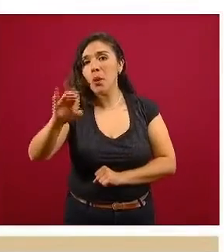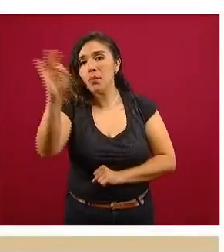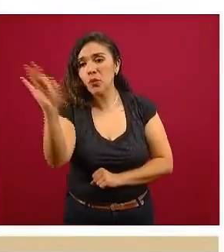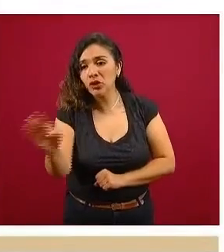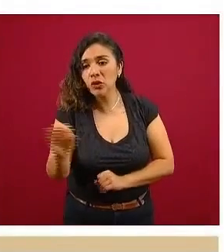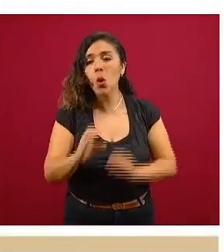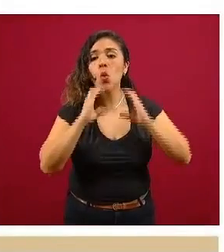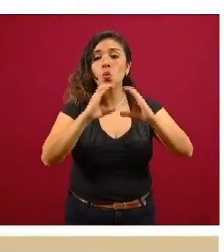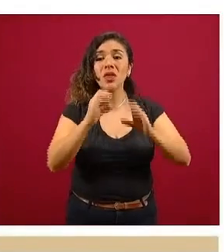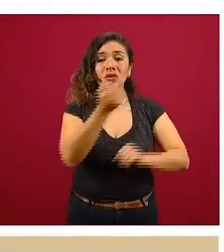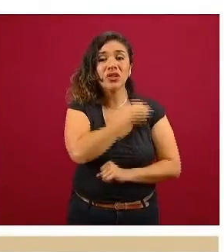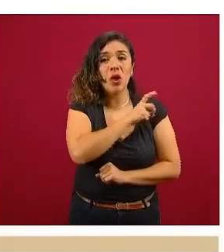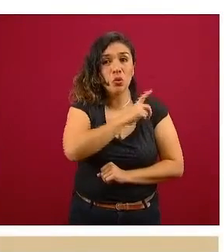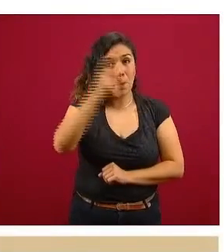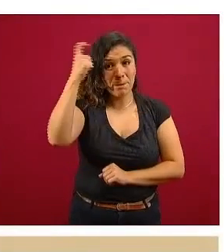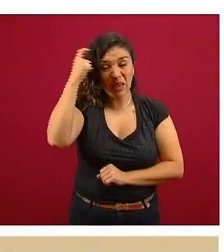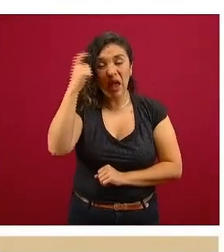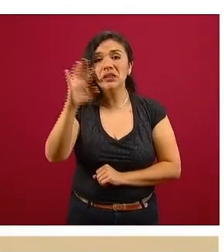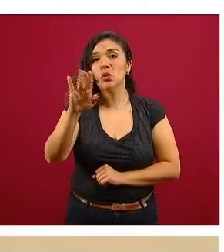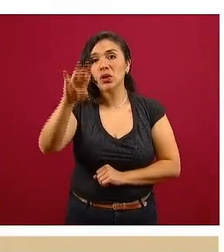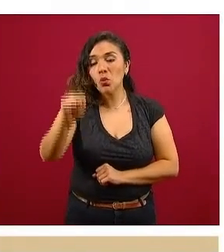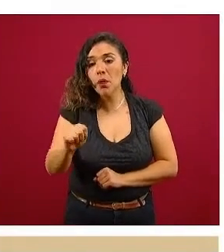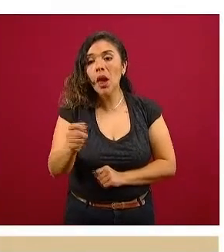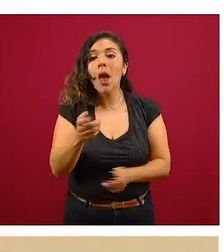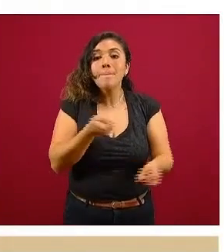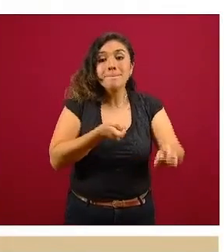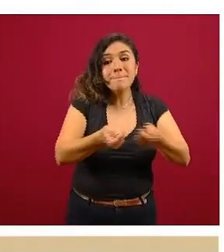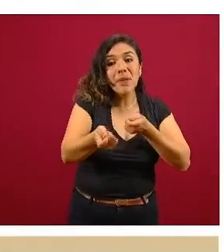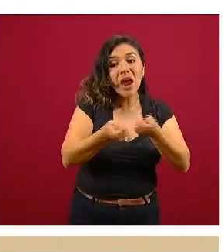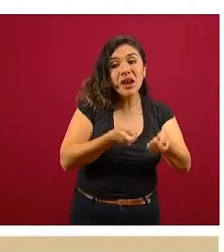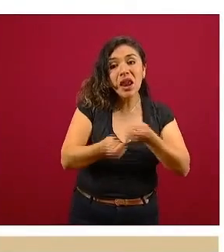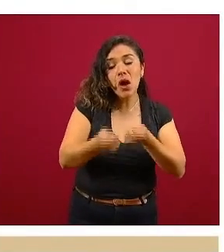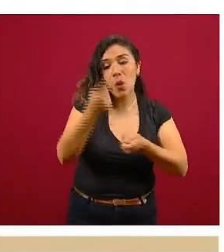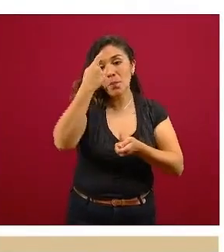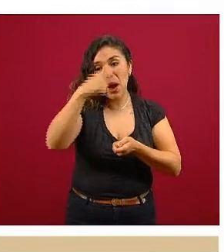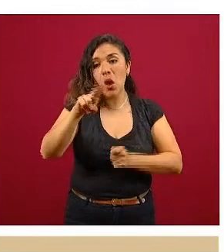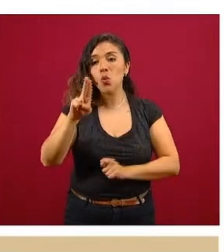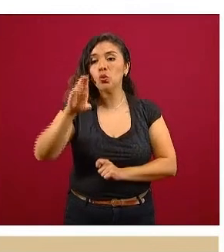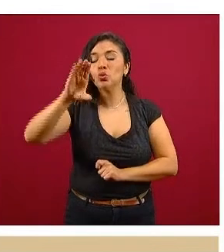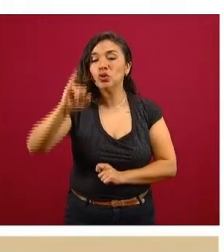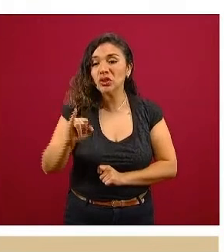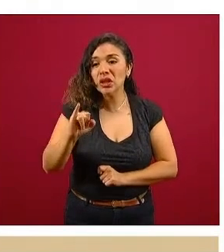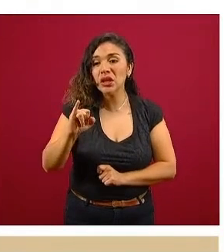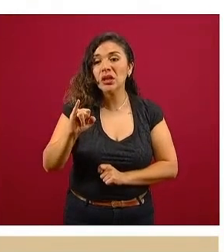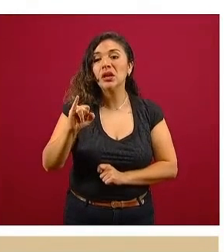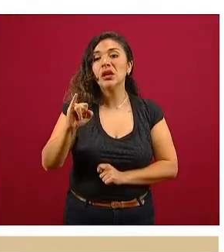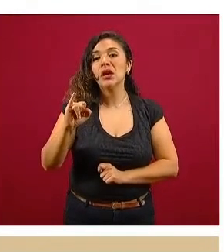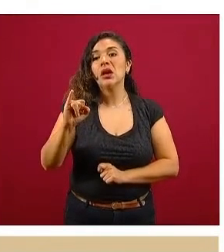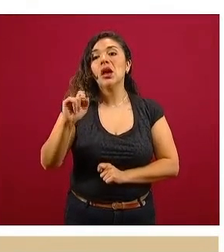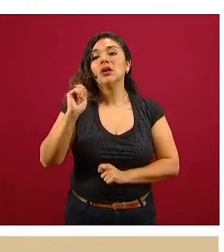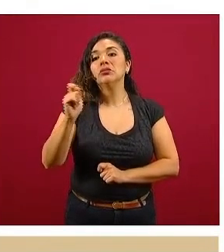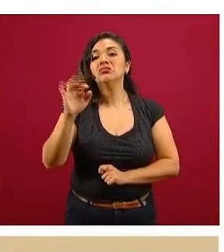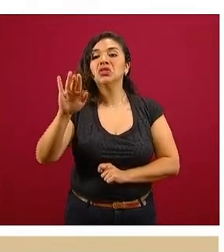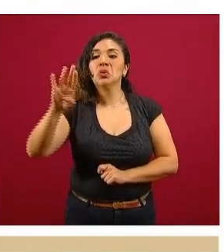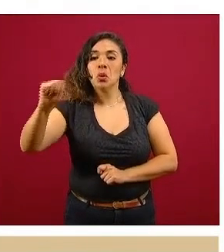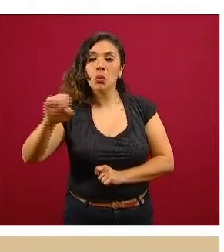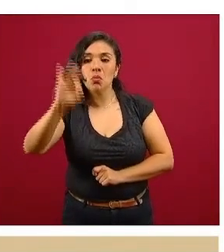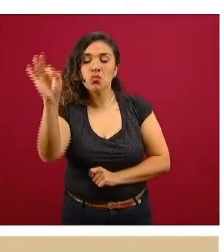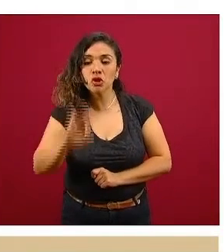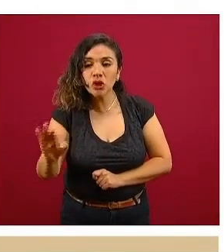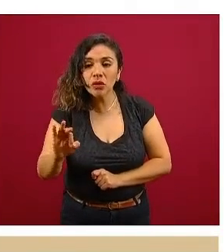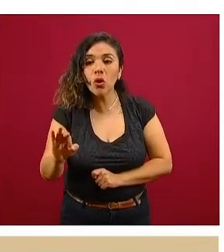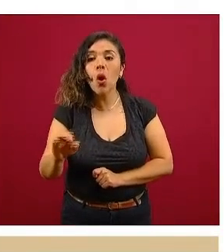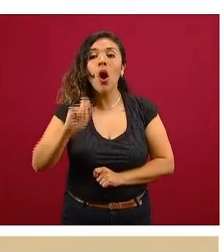59%, cuidado de la salud mental 59%, manejo de la unidad de cuidados intensivos en pacientes COVID